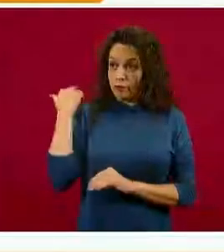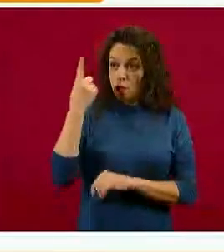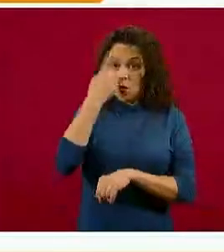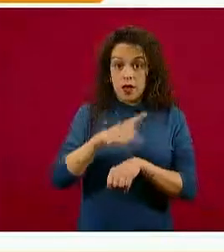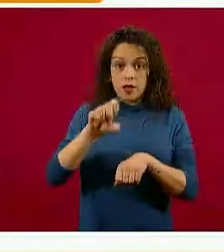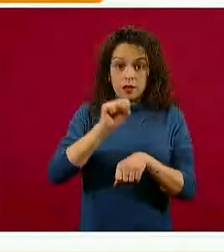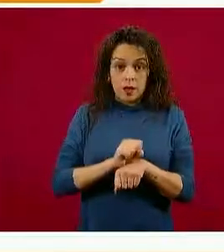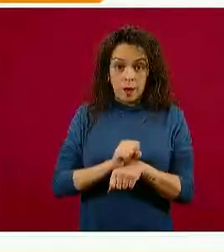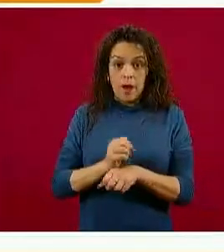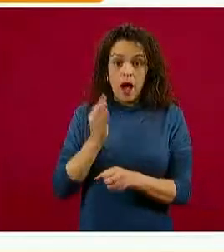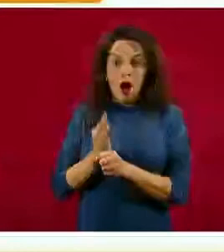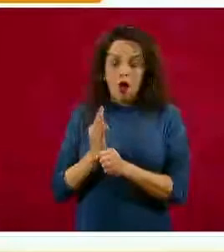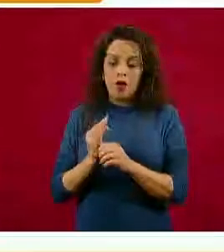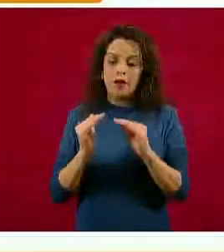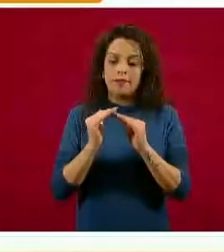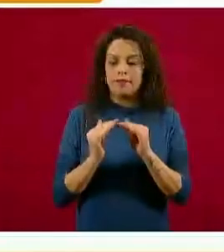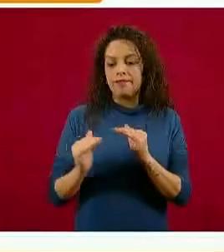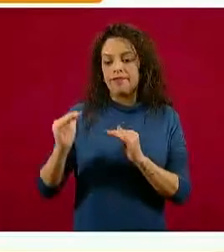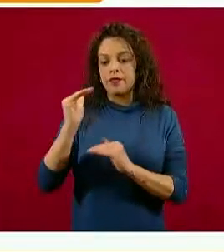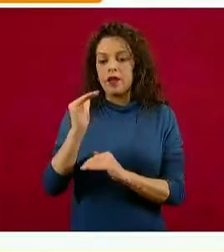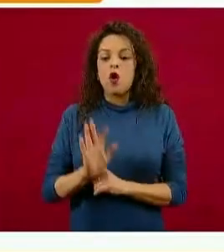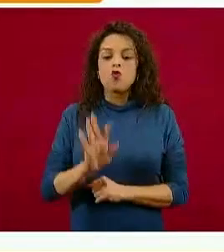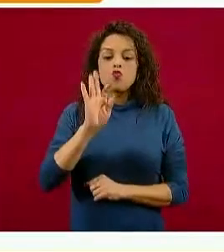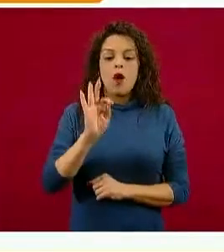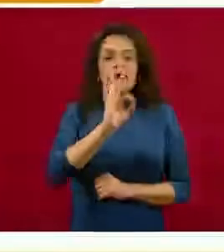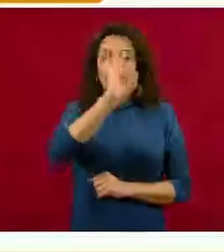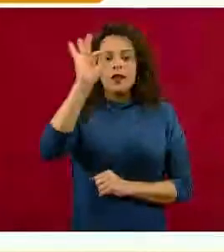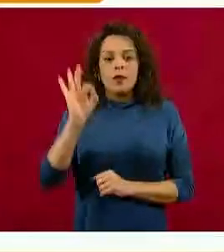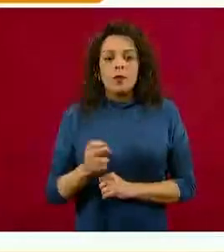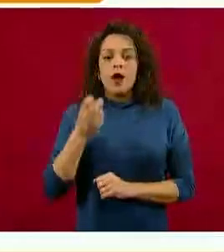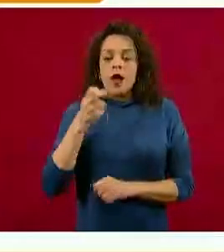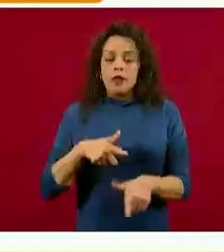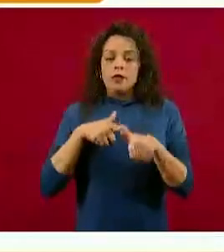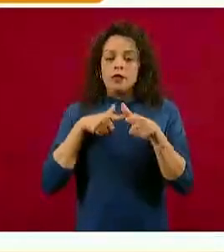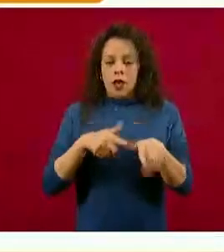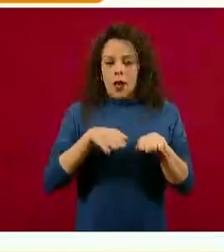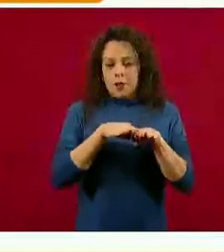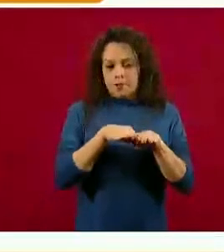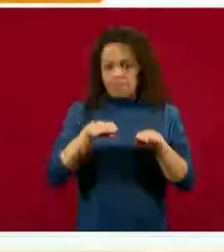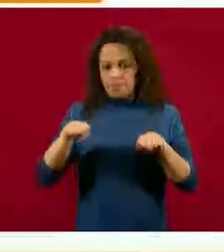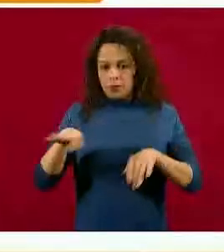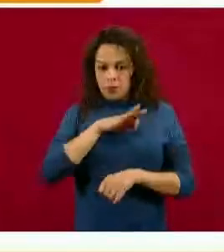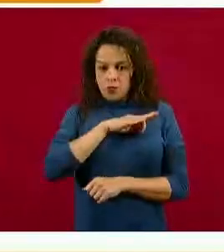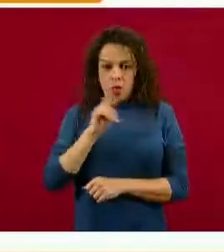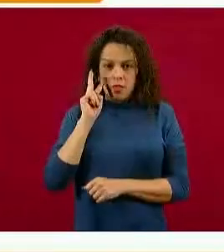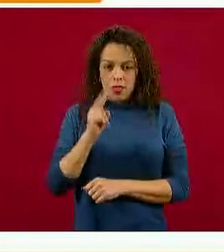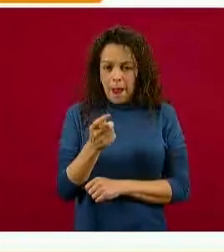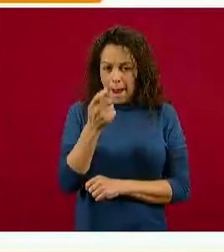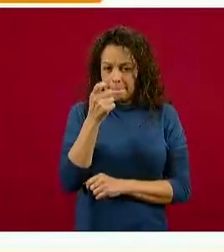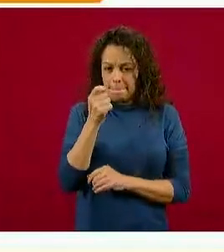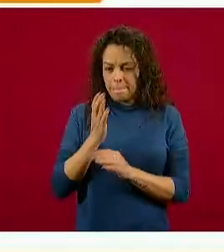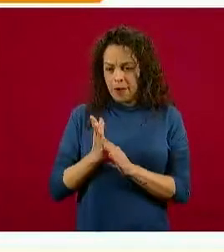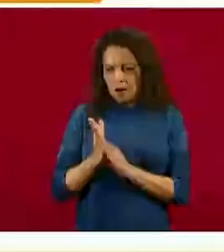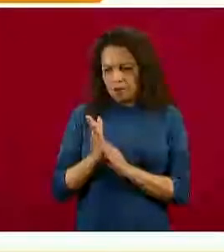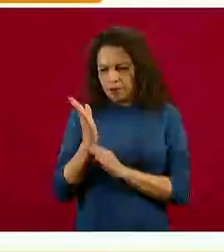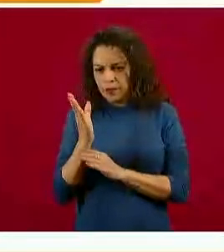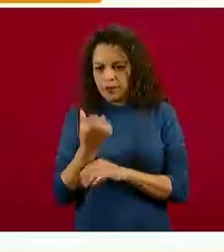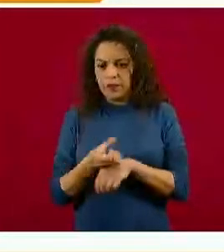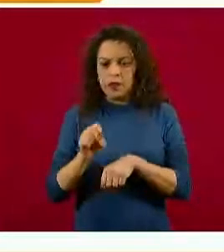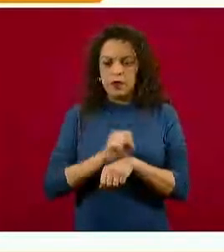pasada, abrimos en un 40%, este 40% se mantiene, podemos ver ese ligero incremento entre la semana